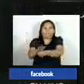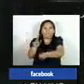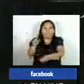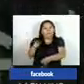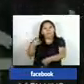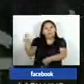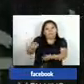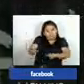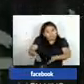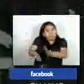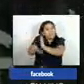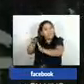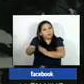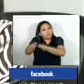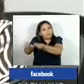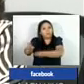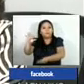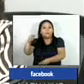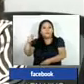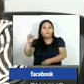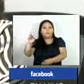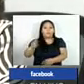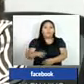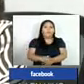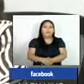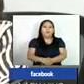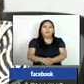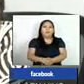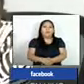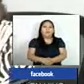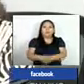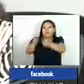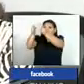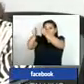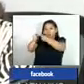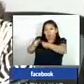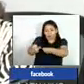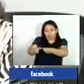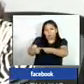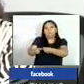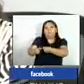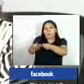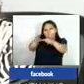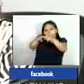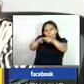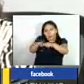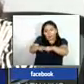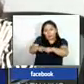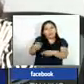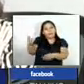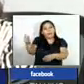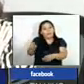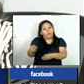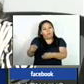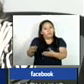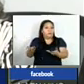aumentar los fondos para el Ministerio Público. Antes de aumentar cualquier presupuesto, nosotros debemos de revisar